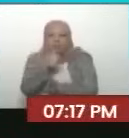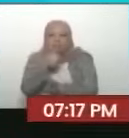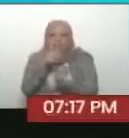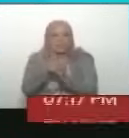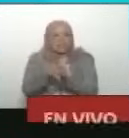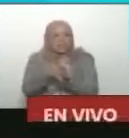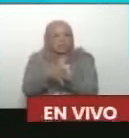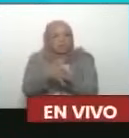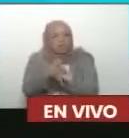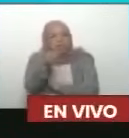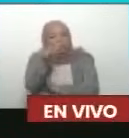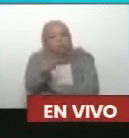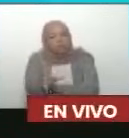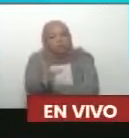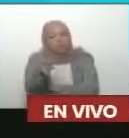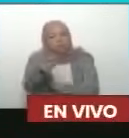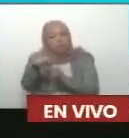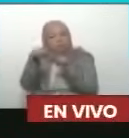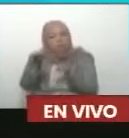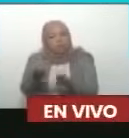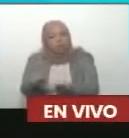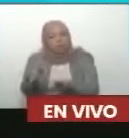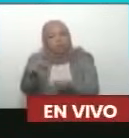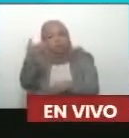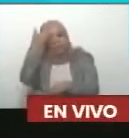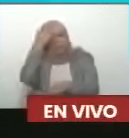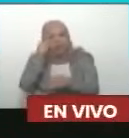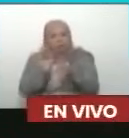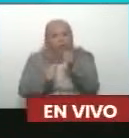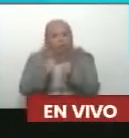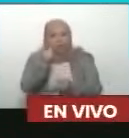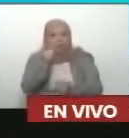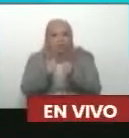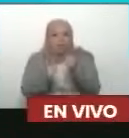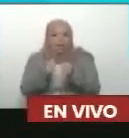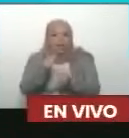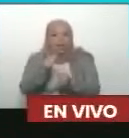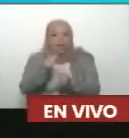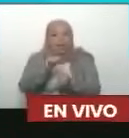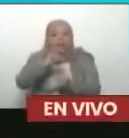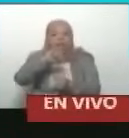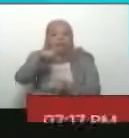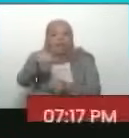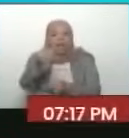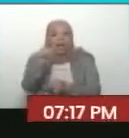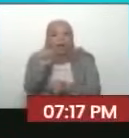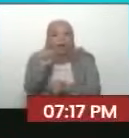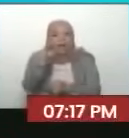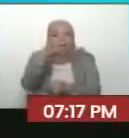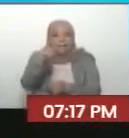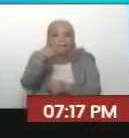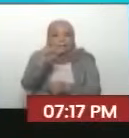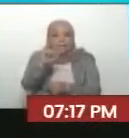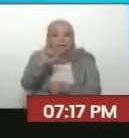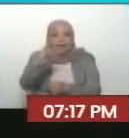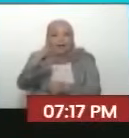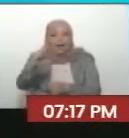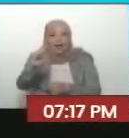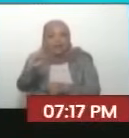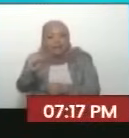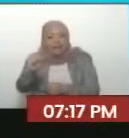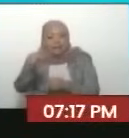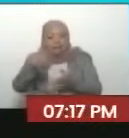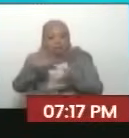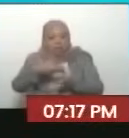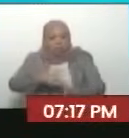Usain Bolt se retiró como el rey del atletismo, jamaiquino, caribeño. Y después